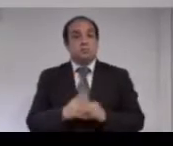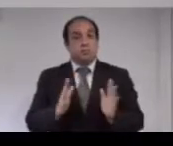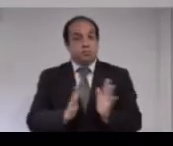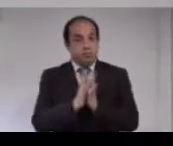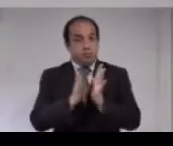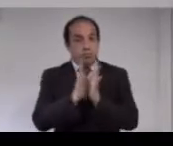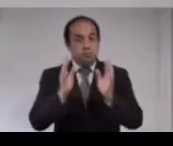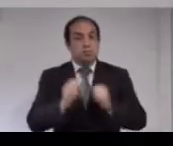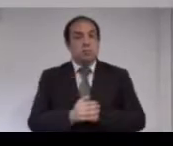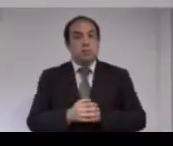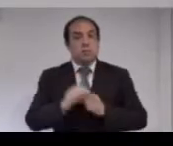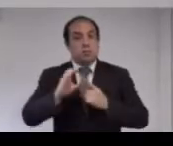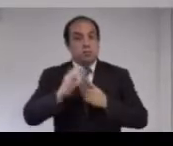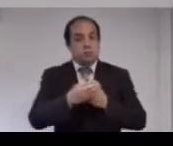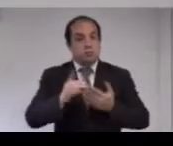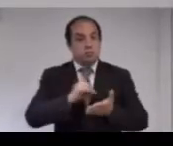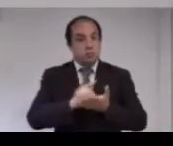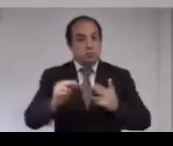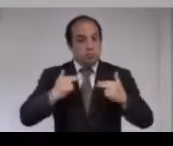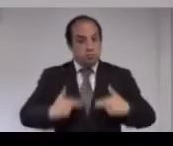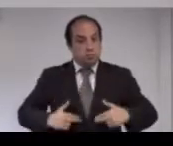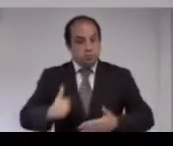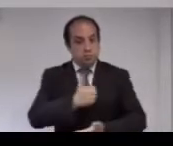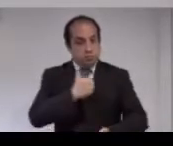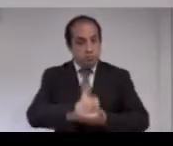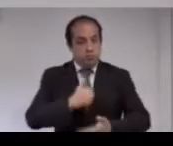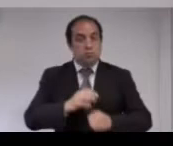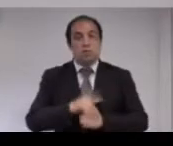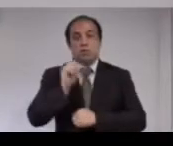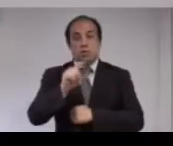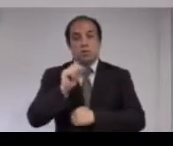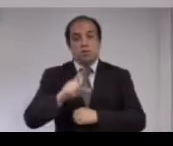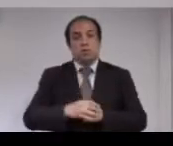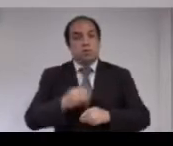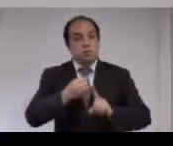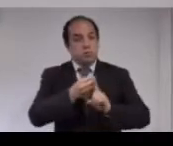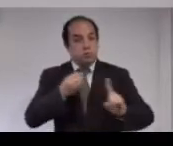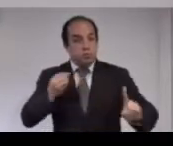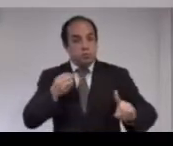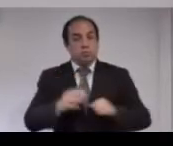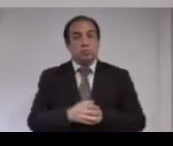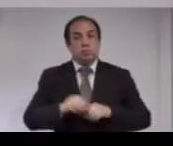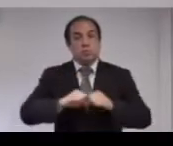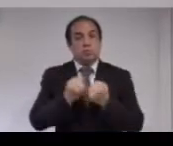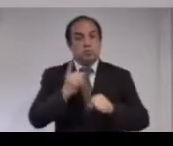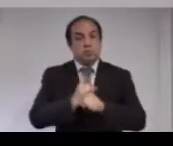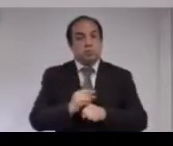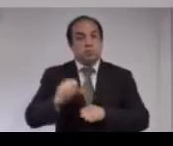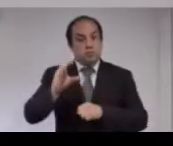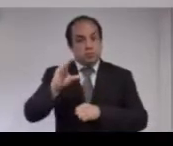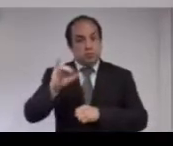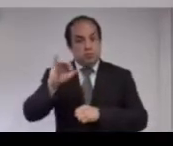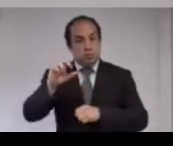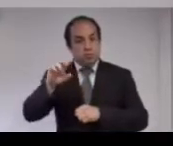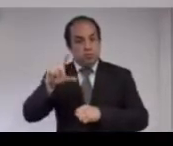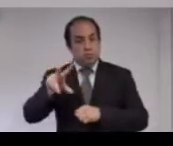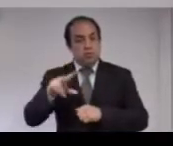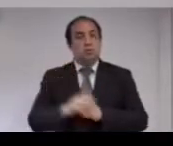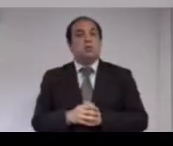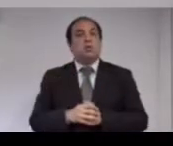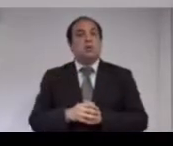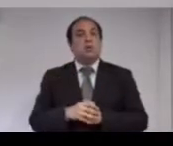a través de la Comisión de Derechos Humanos de la Ciudad y también de las organizaciones de la sociedad civil, como se había